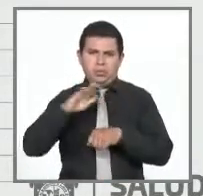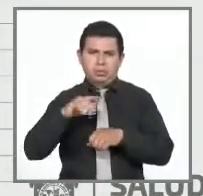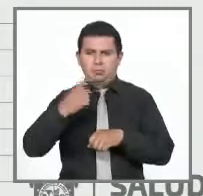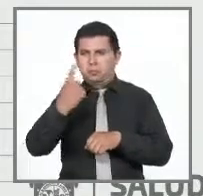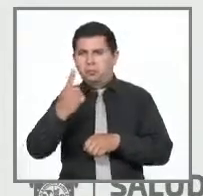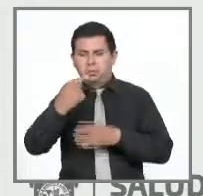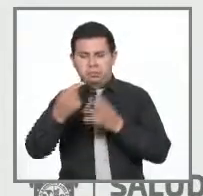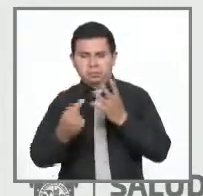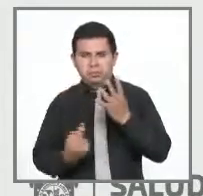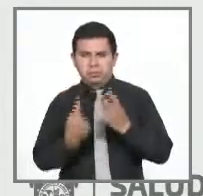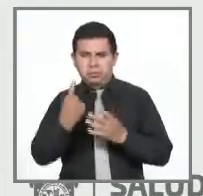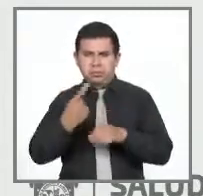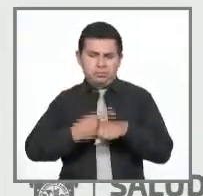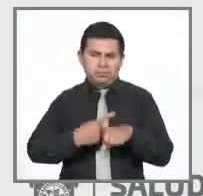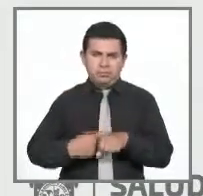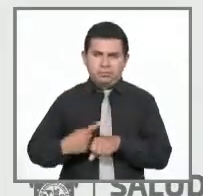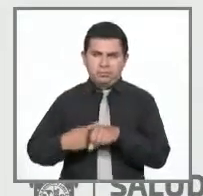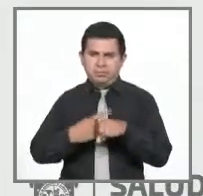solo caso